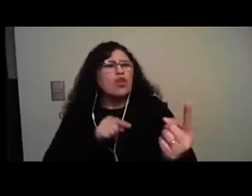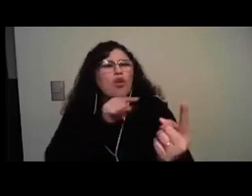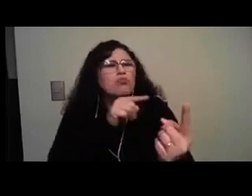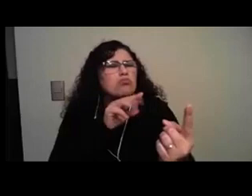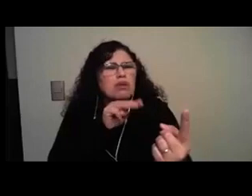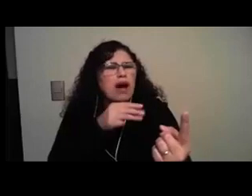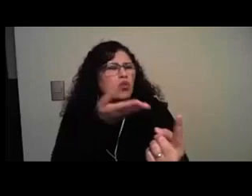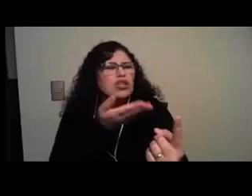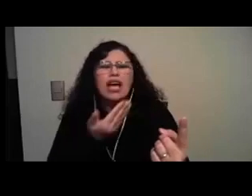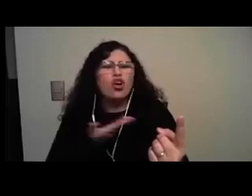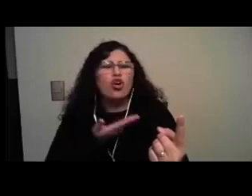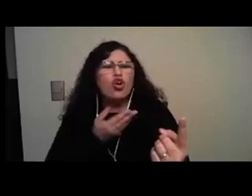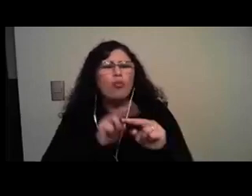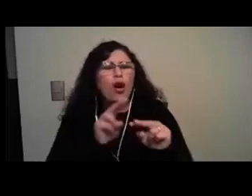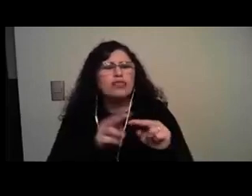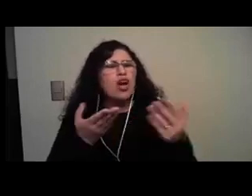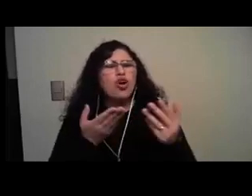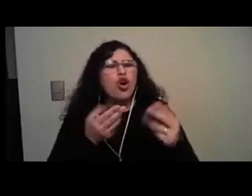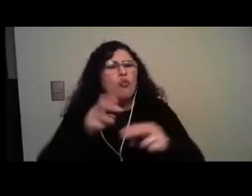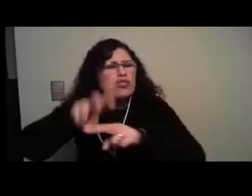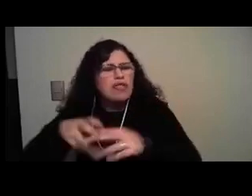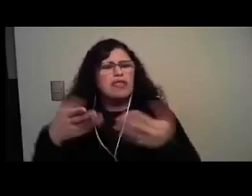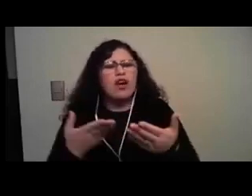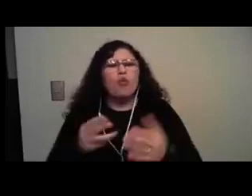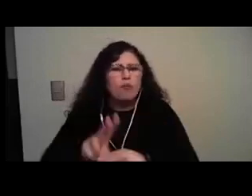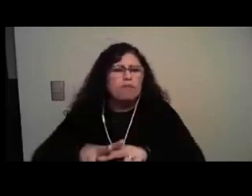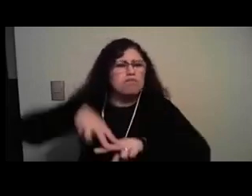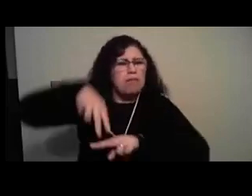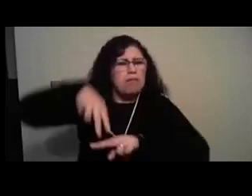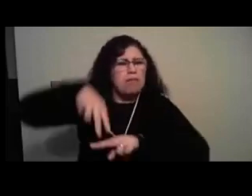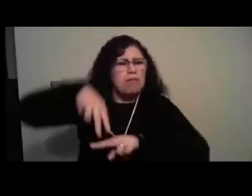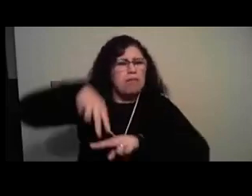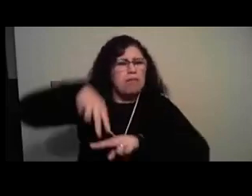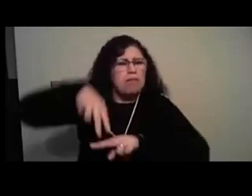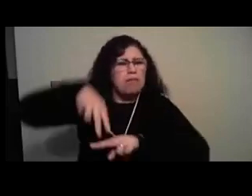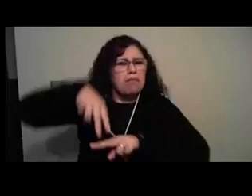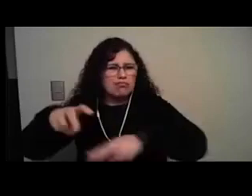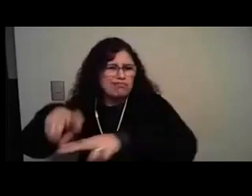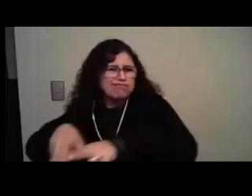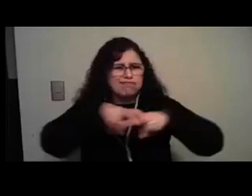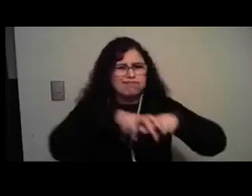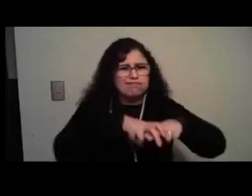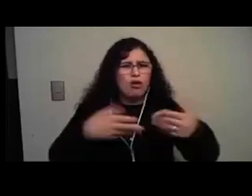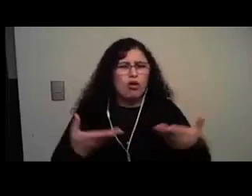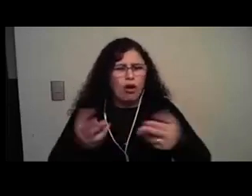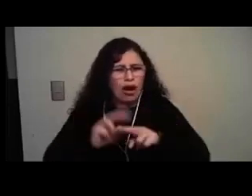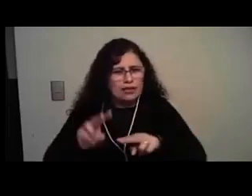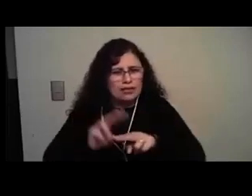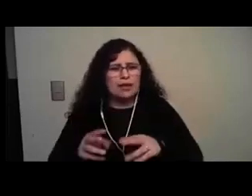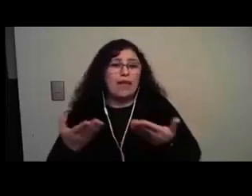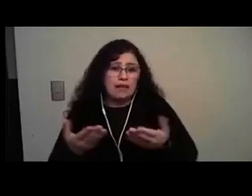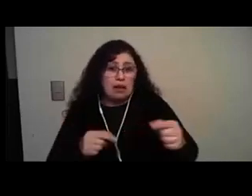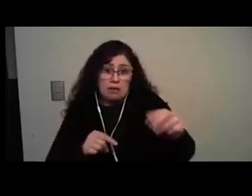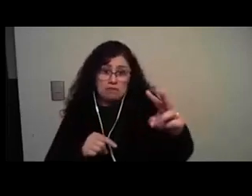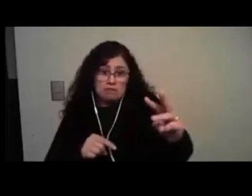cómo lo baja, cómo lo sienta, cómo lo lleva a colchoneta. Usted ve y de la mamá o papás también usted va a poder aprender, siempre,